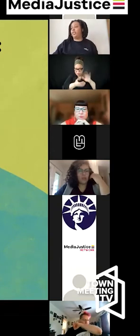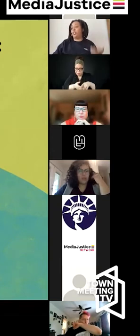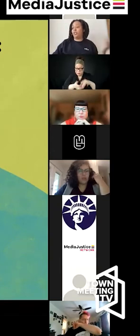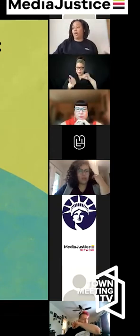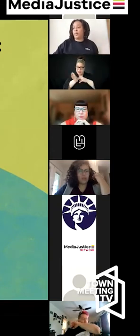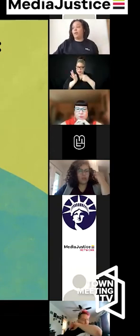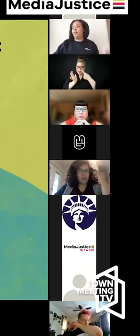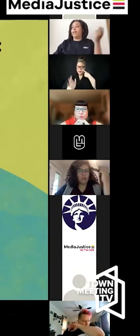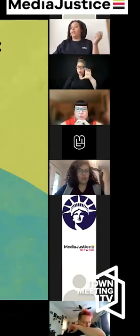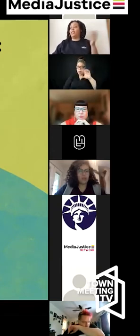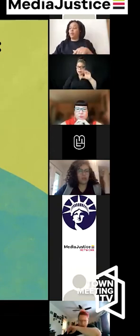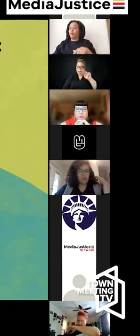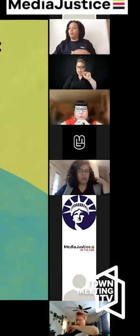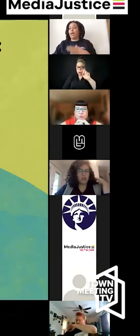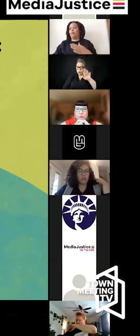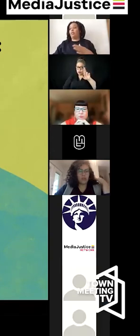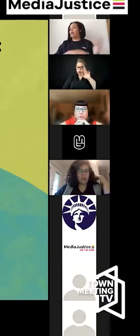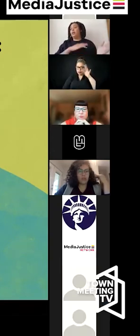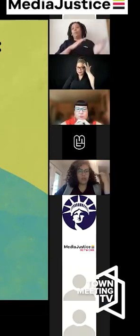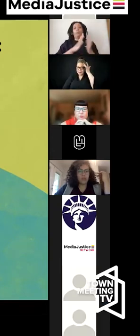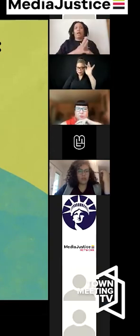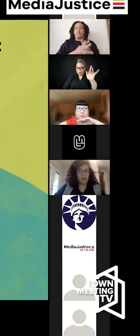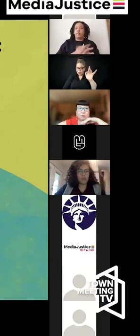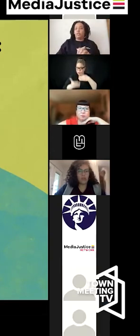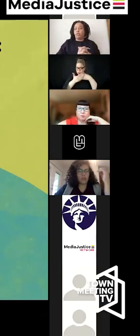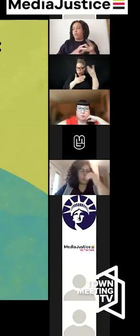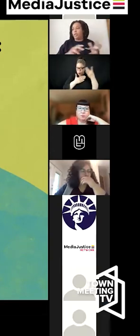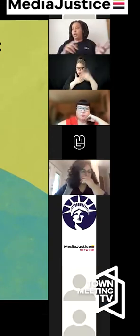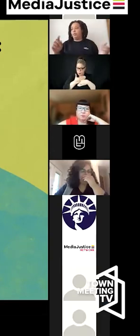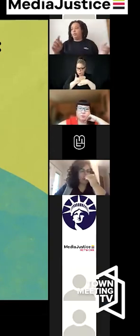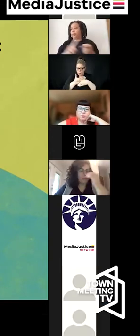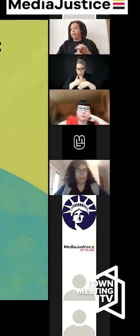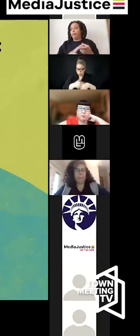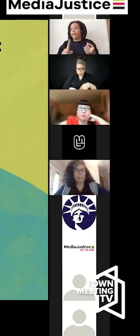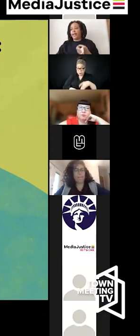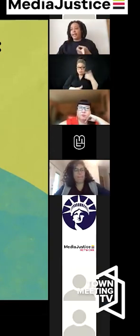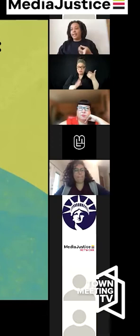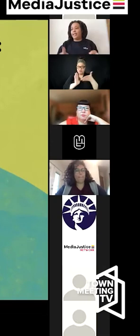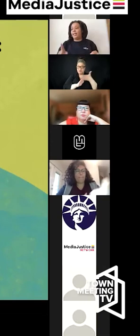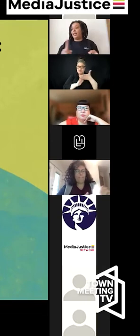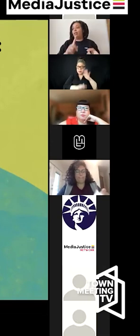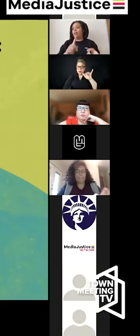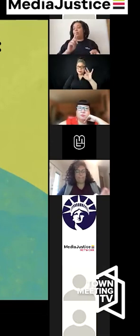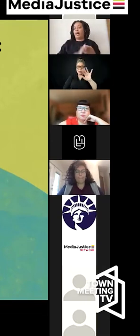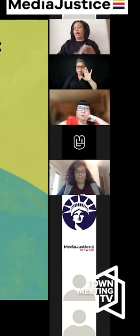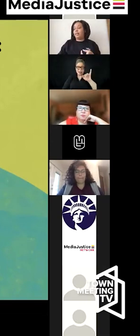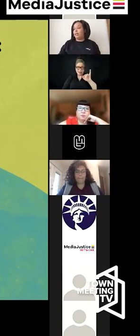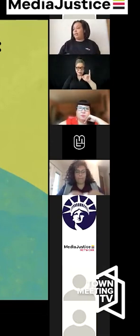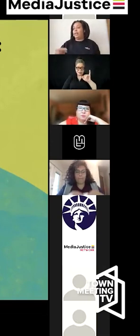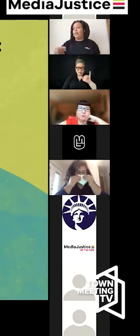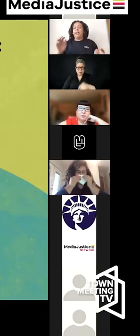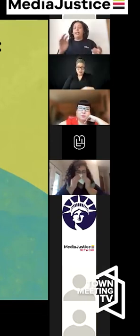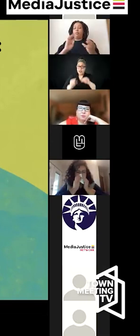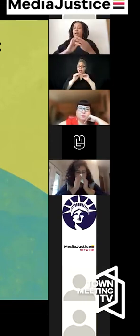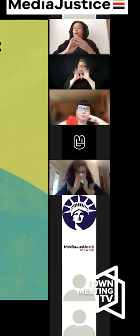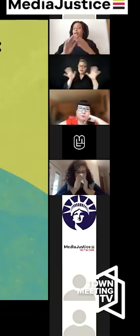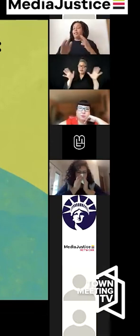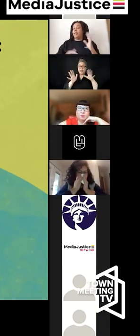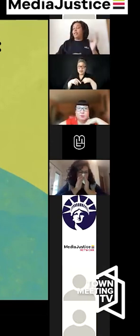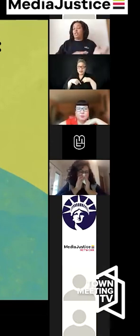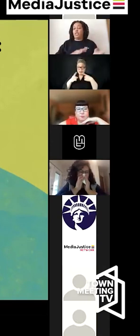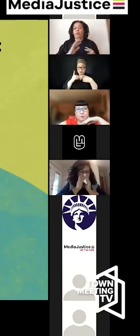obviamente dentro de lo que acabamos de discutir y este momento tenemos estos